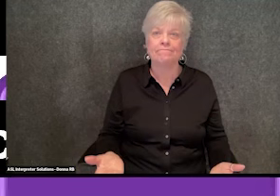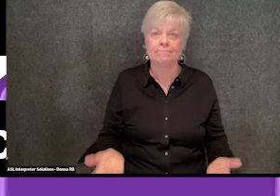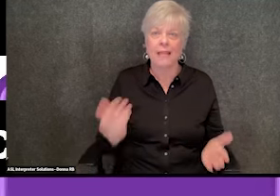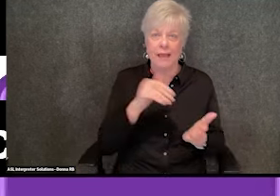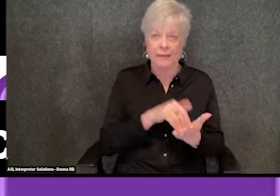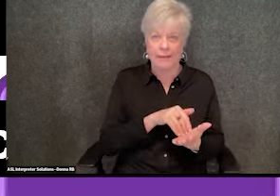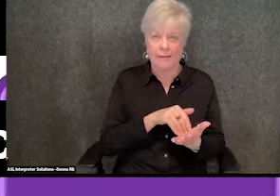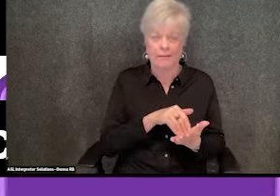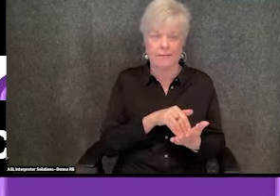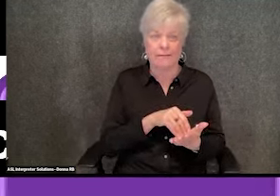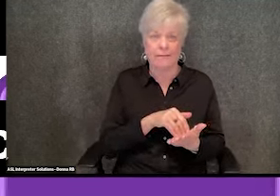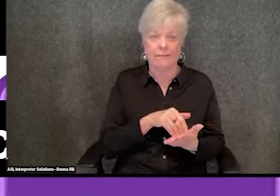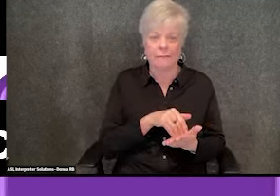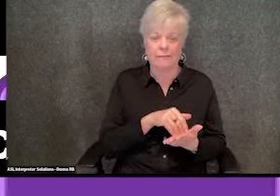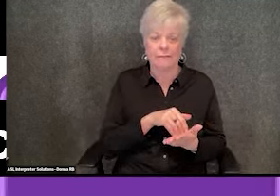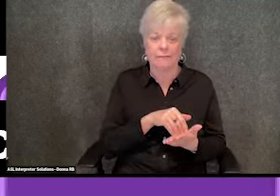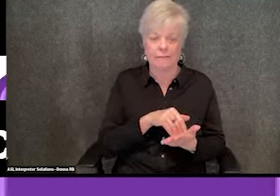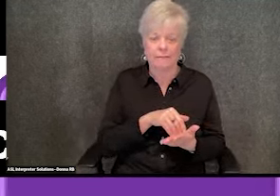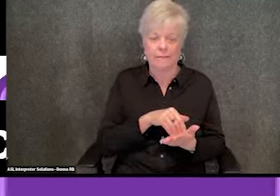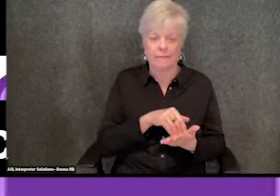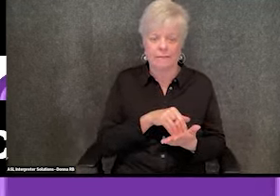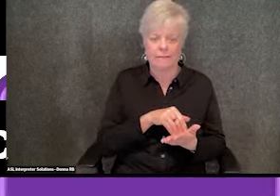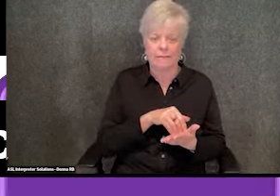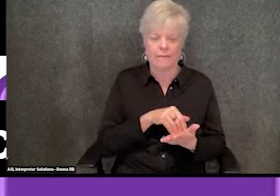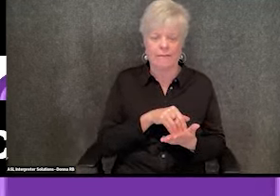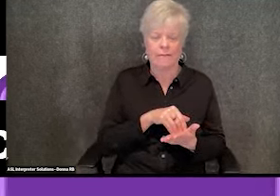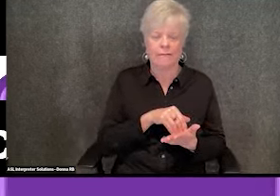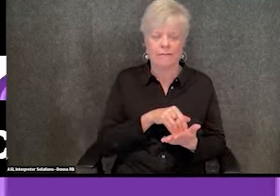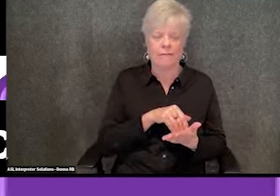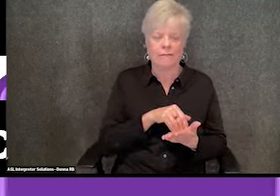sus propiedades. O sea,